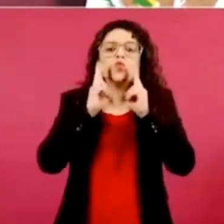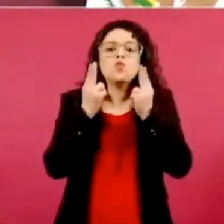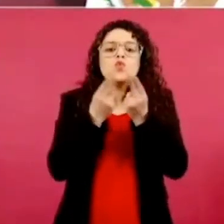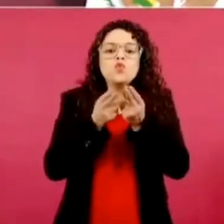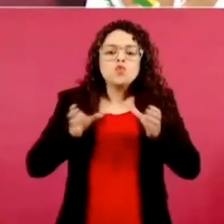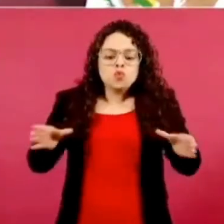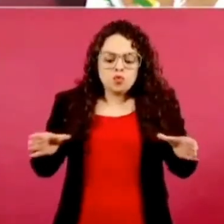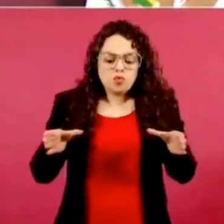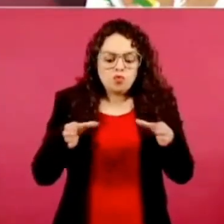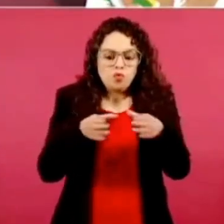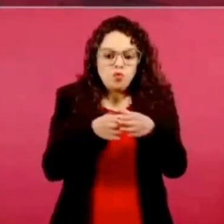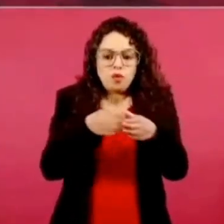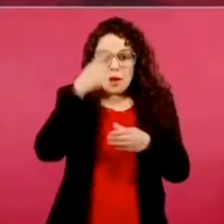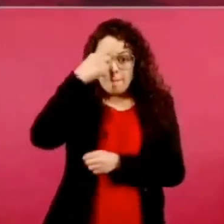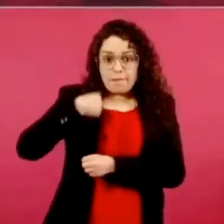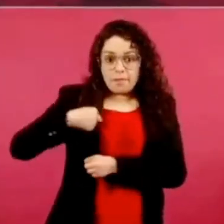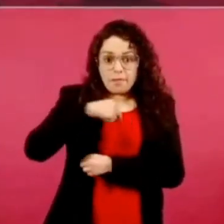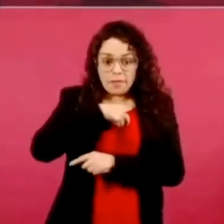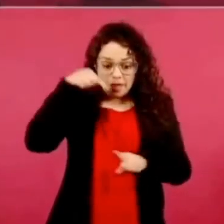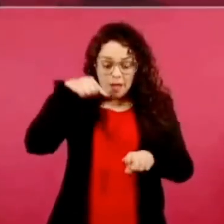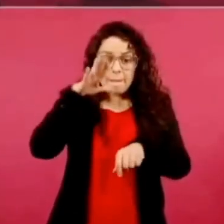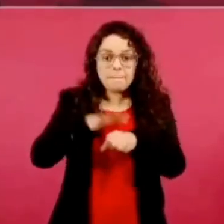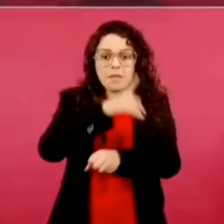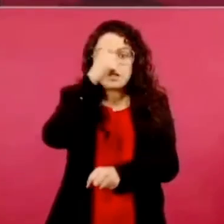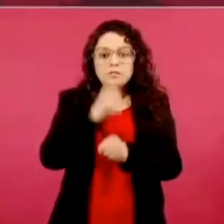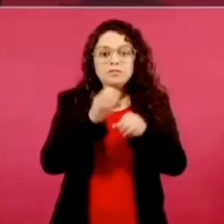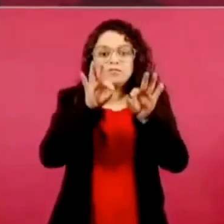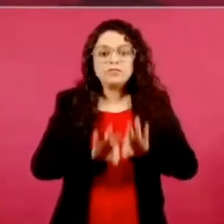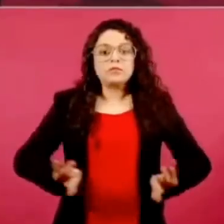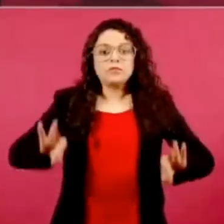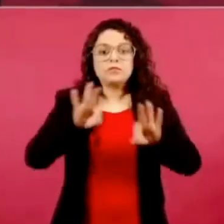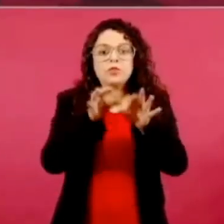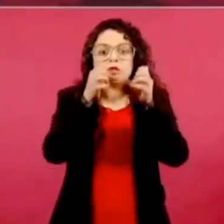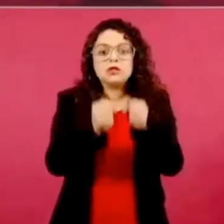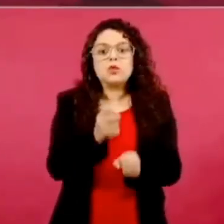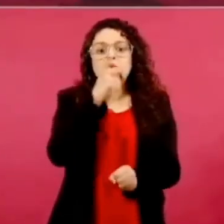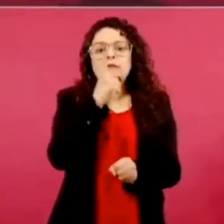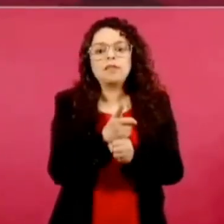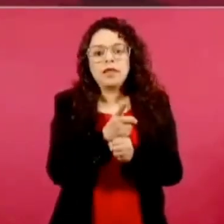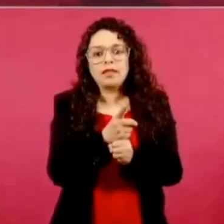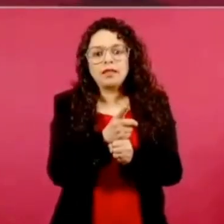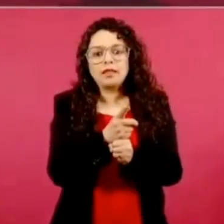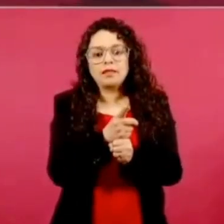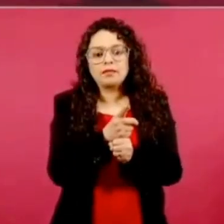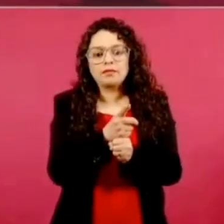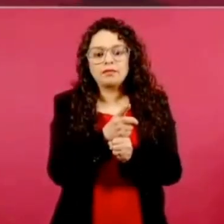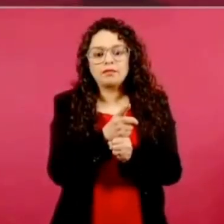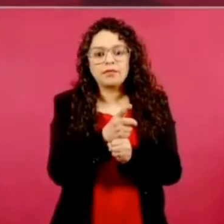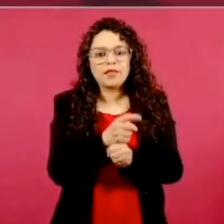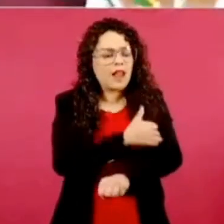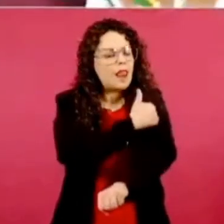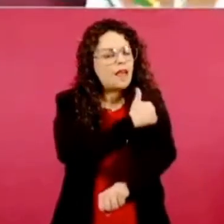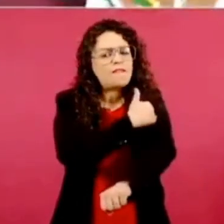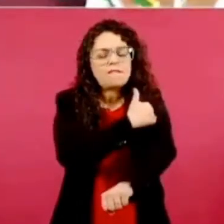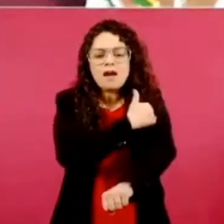principal institución de seguridad social. La familia en el sentido